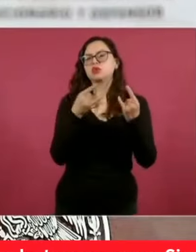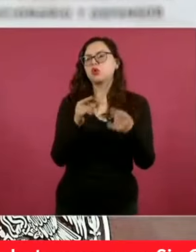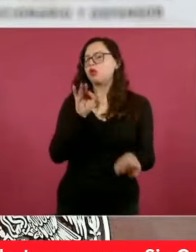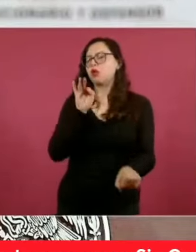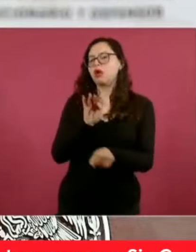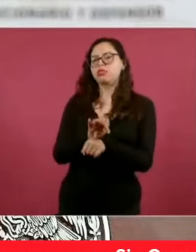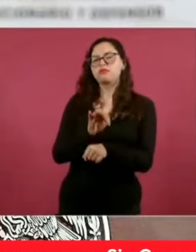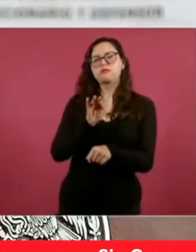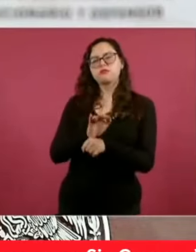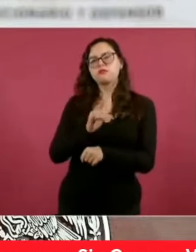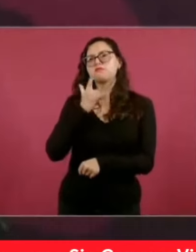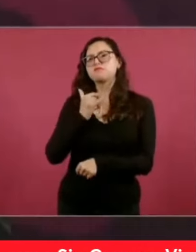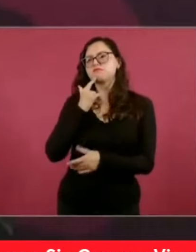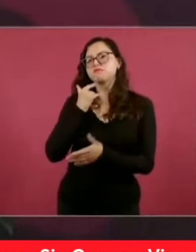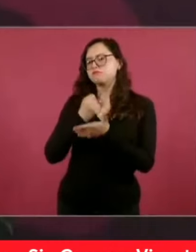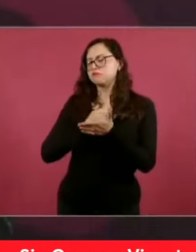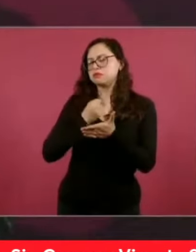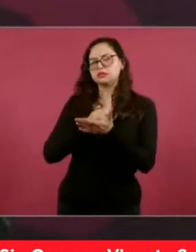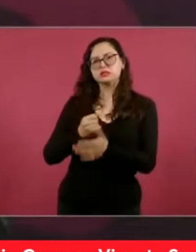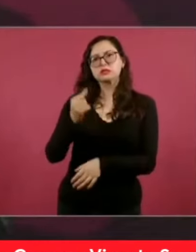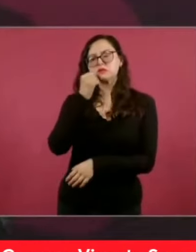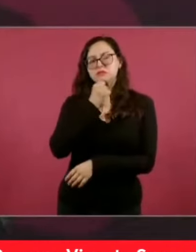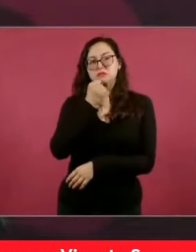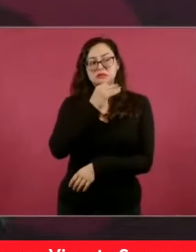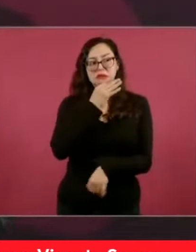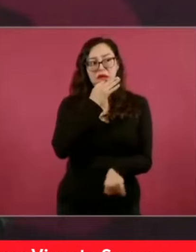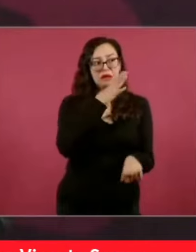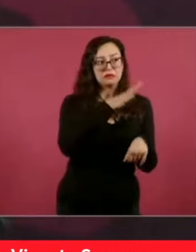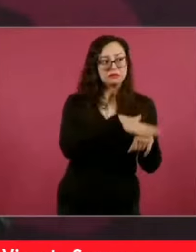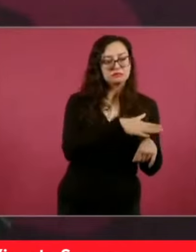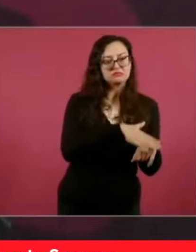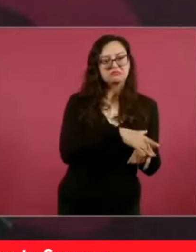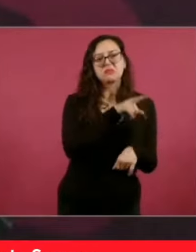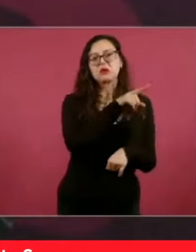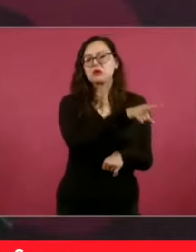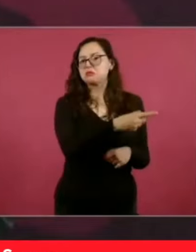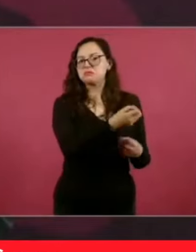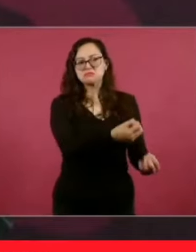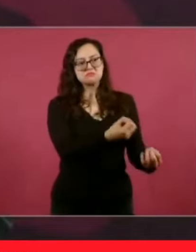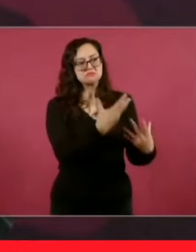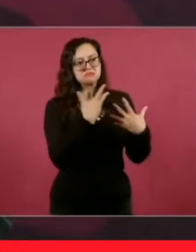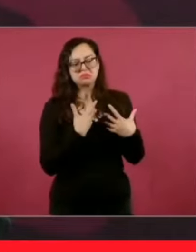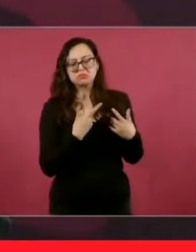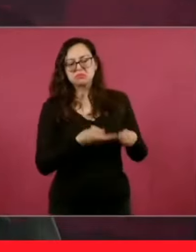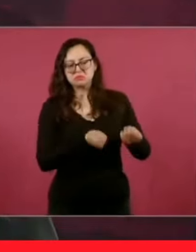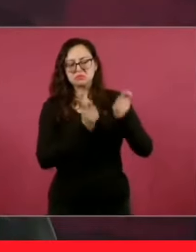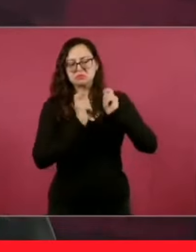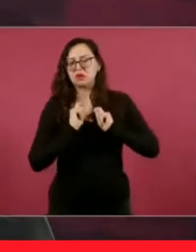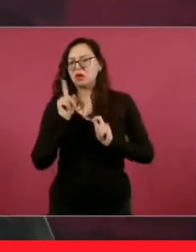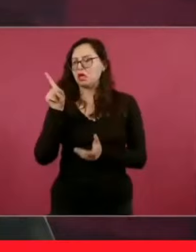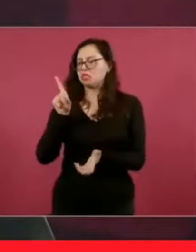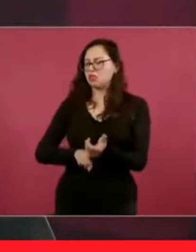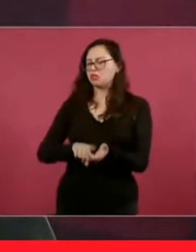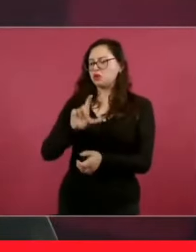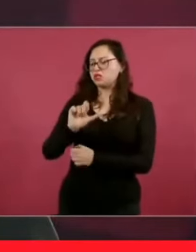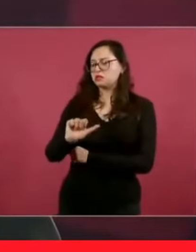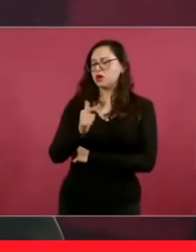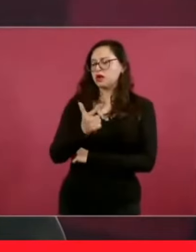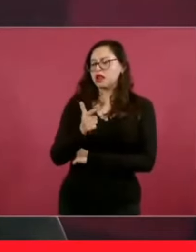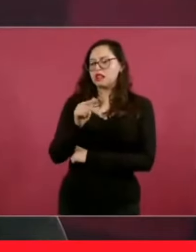enorgullece informar a todos mis compatriotas que hemos cambiado por completo la fisonomía del Archivo General de la